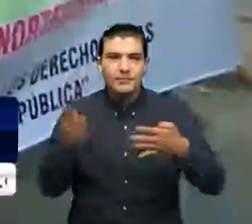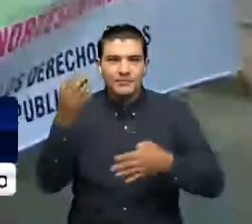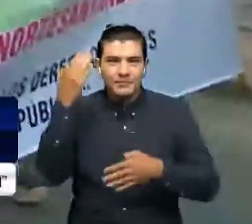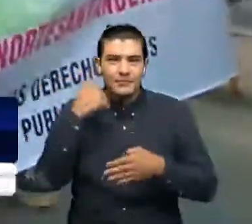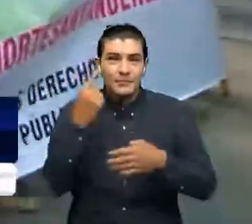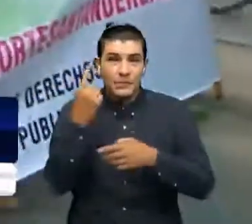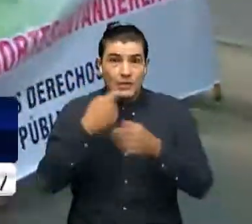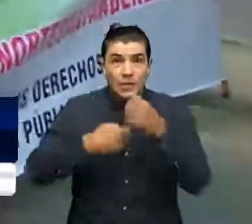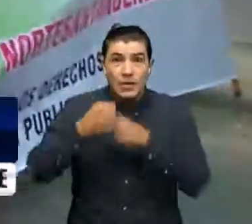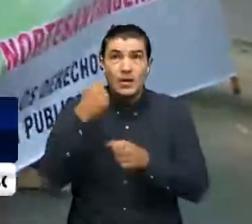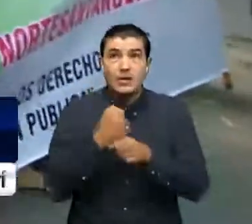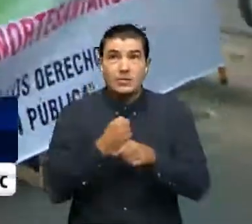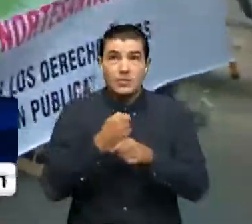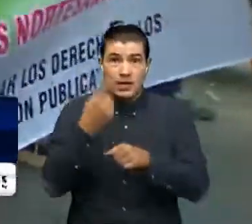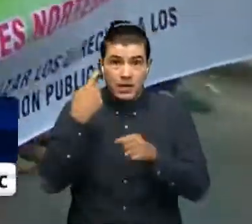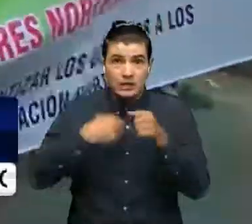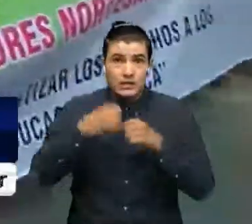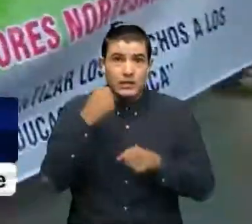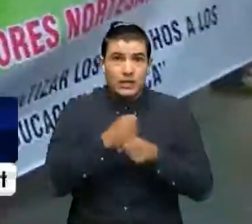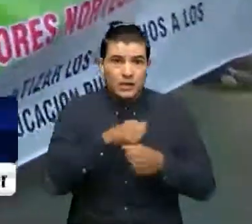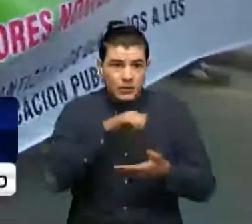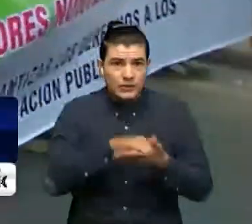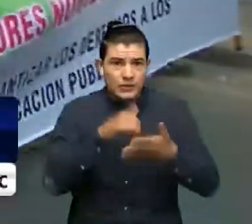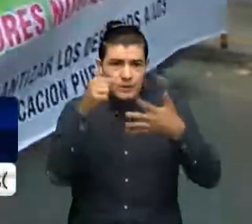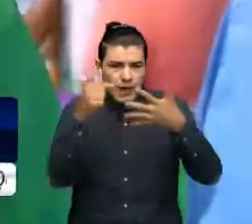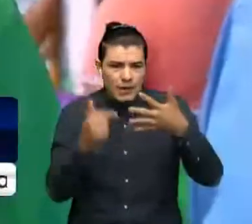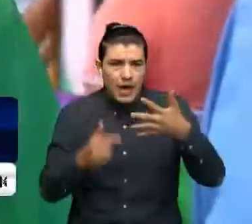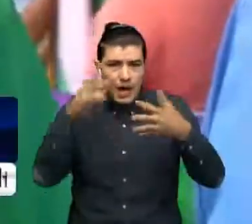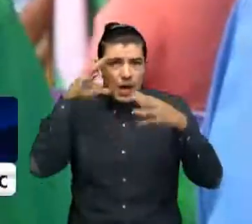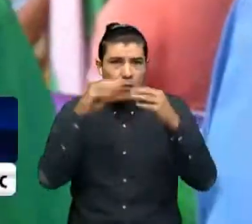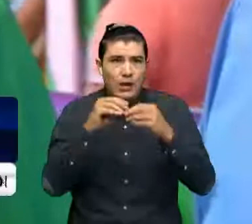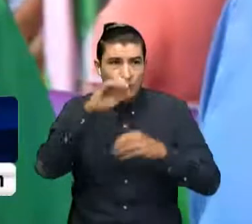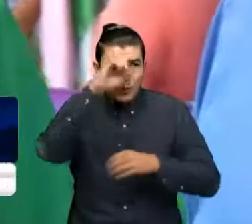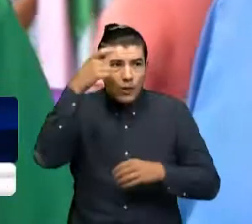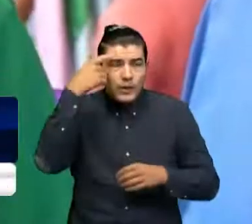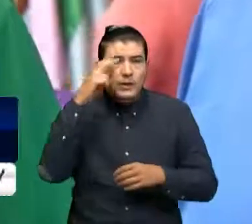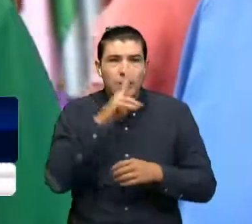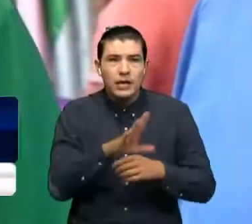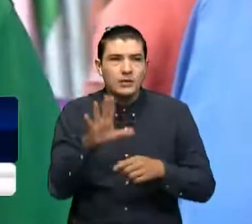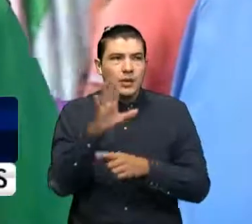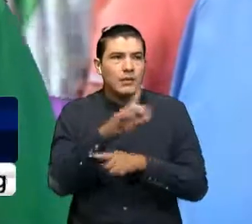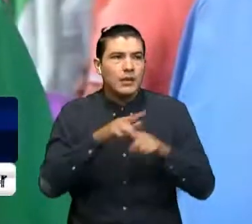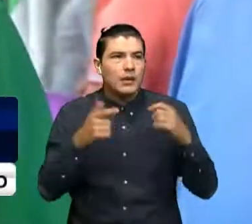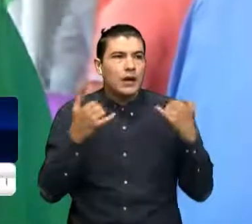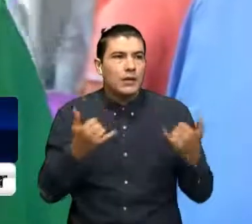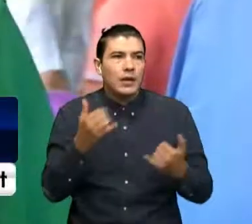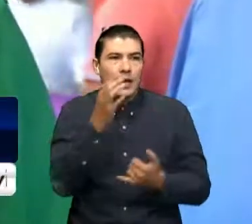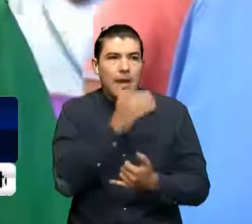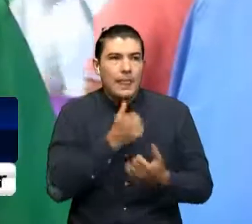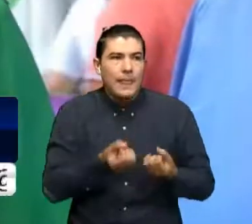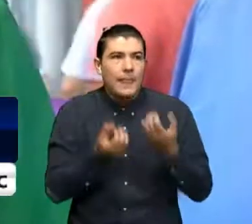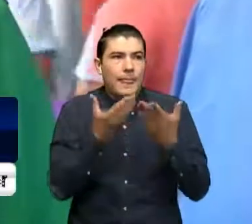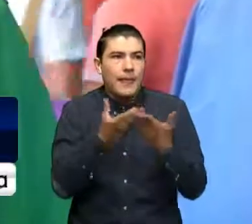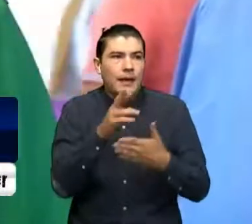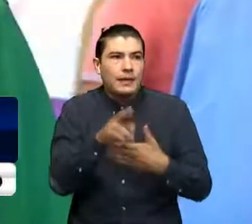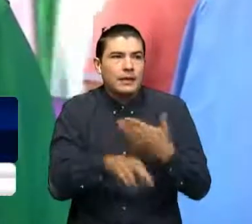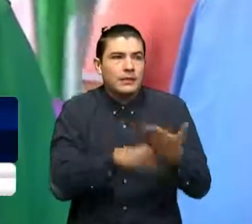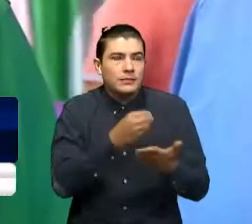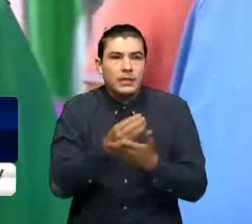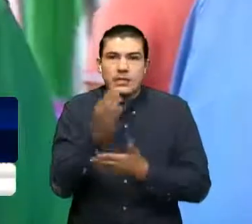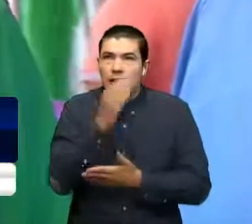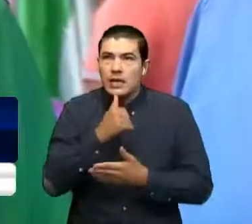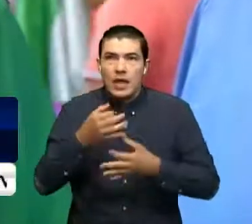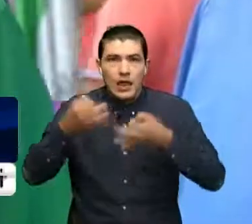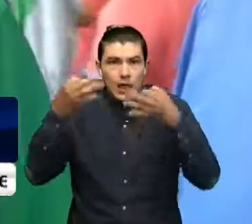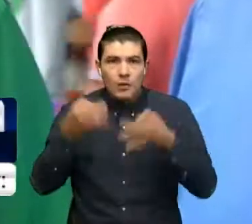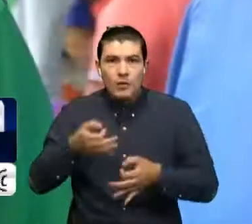más de un año. ¡Viva el paro nacional! No se ha prosperado por parte del gobierno, no ha cumplido en los acuerdos